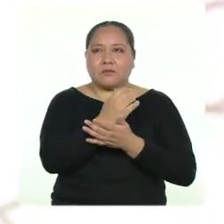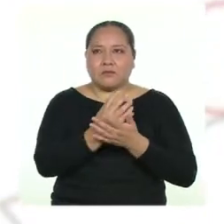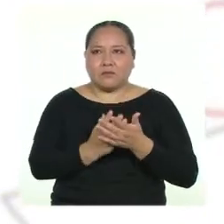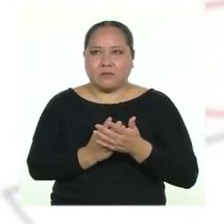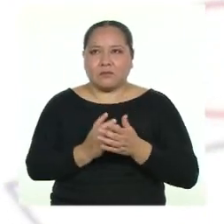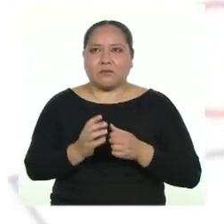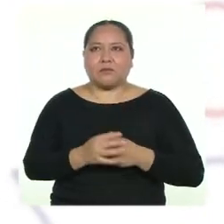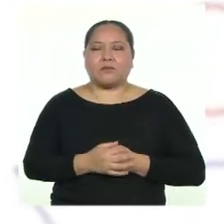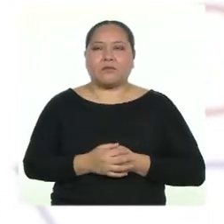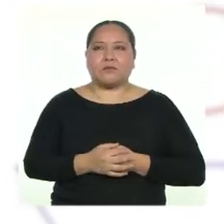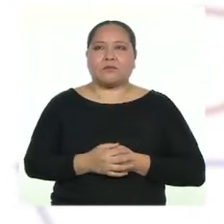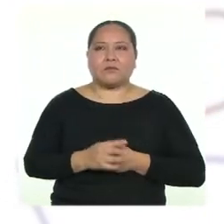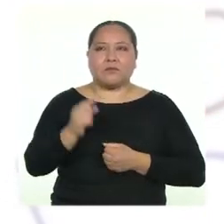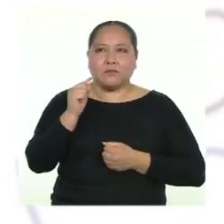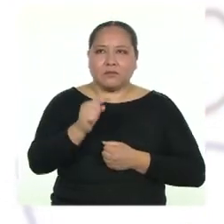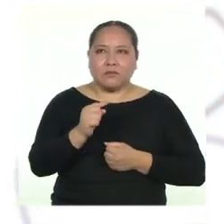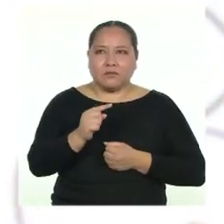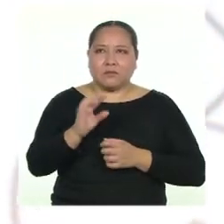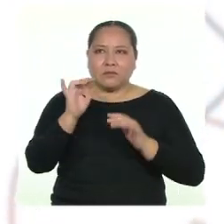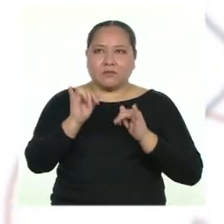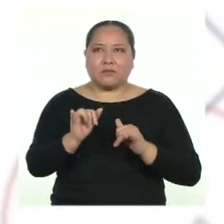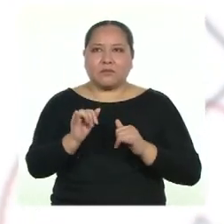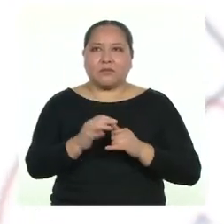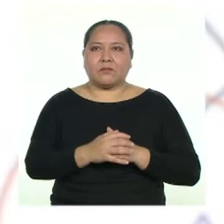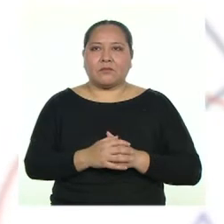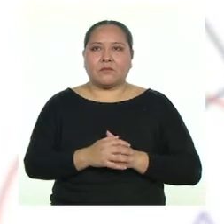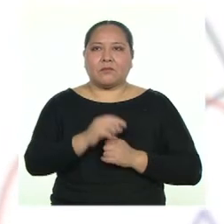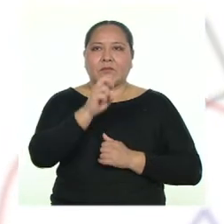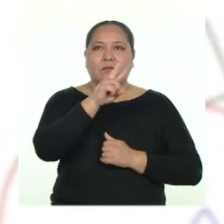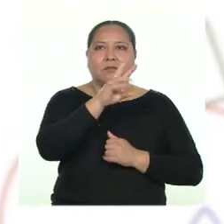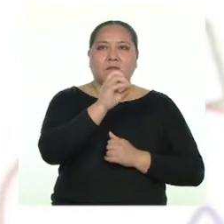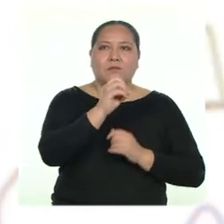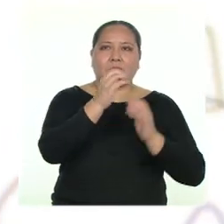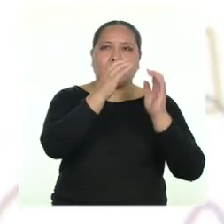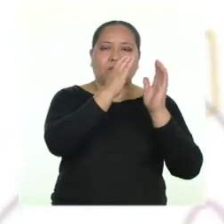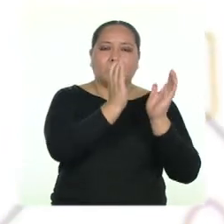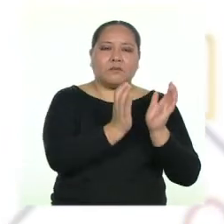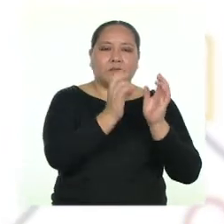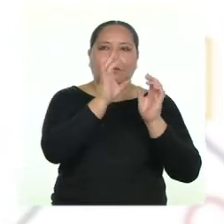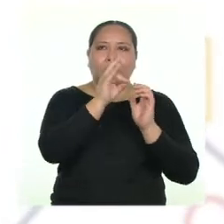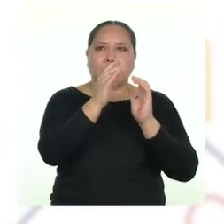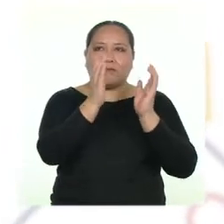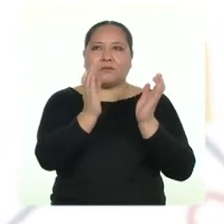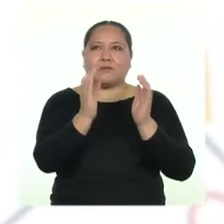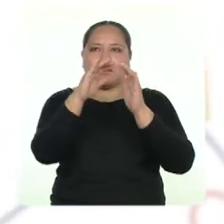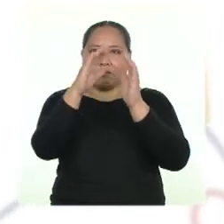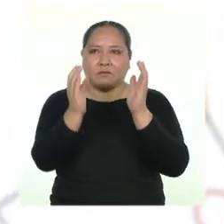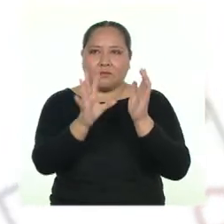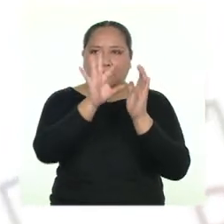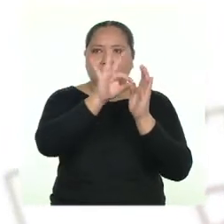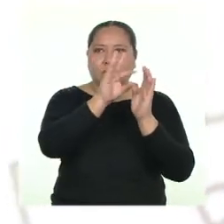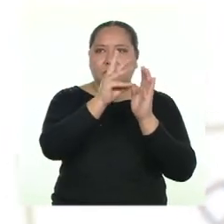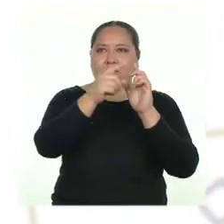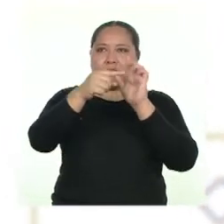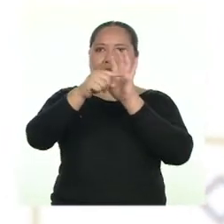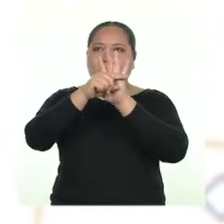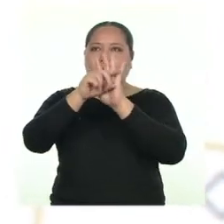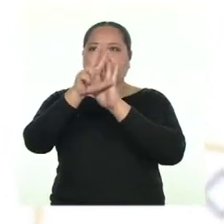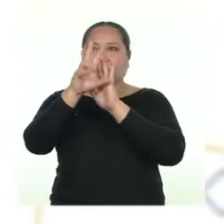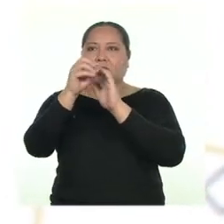Y así nos queda la expresión 20 por 7 por 96 menos